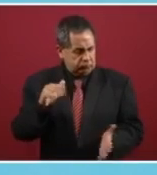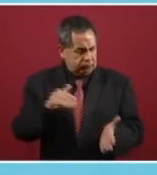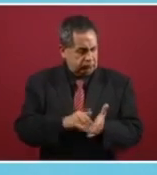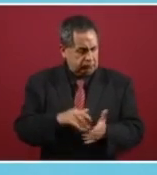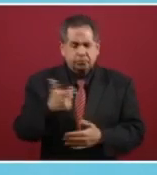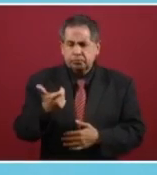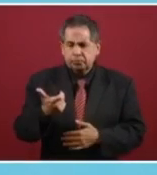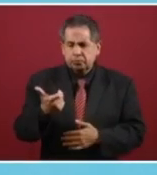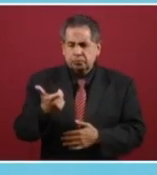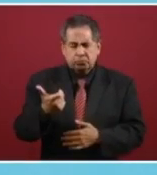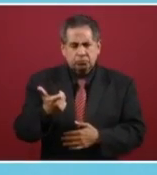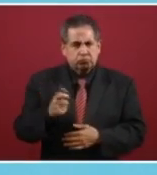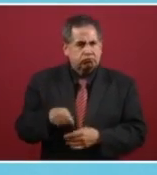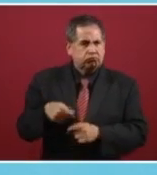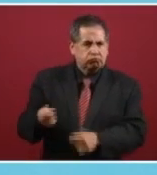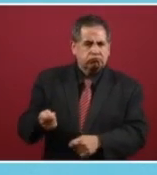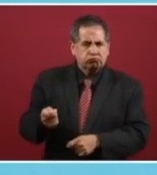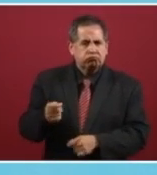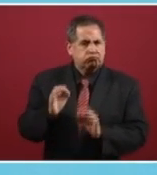$240,000,